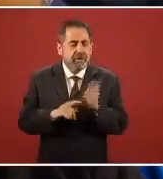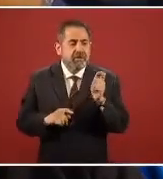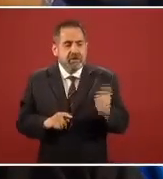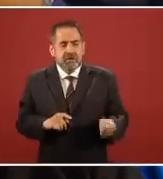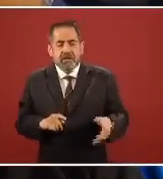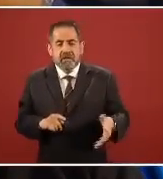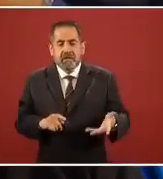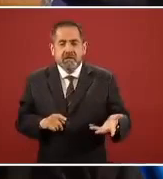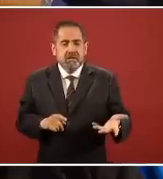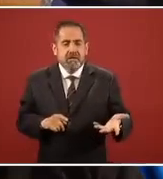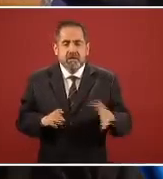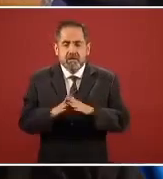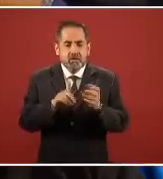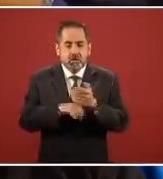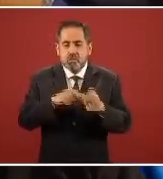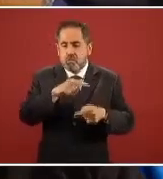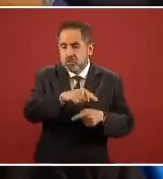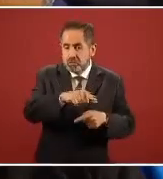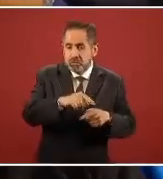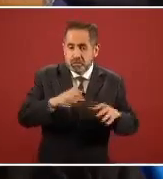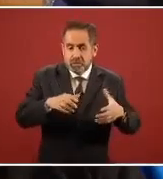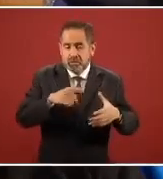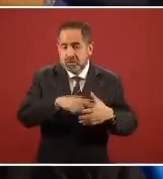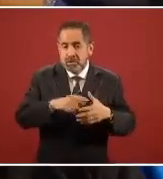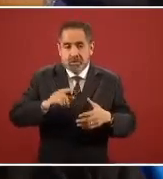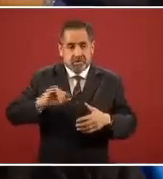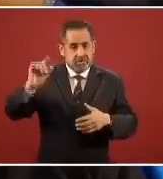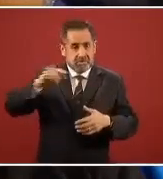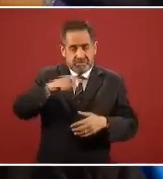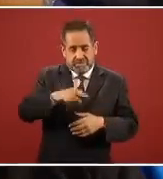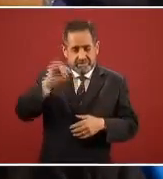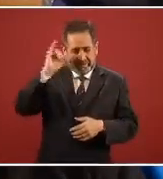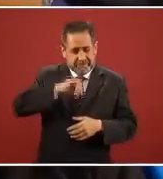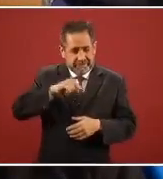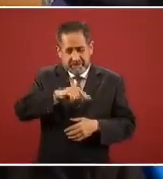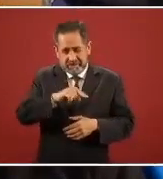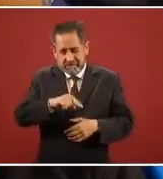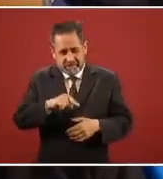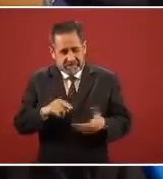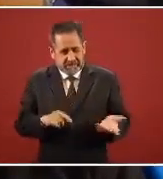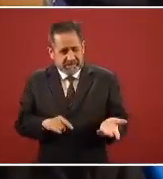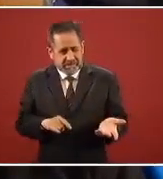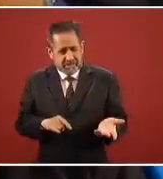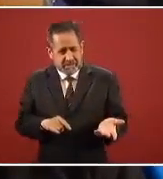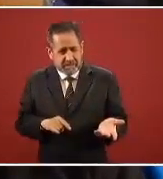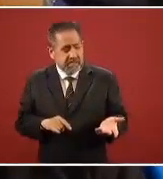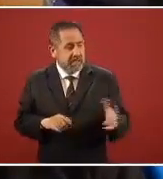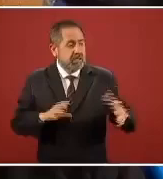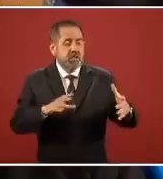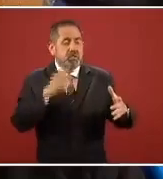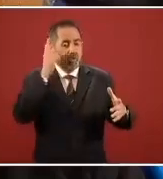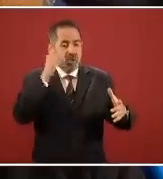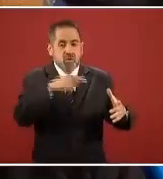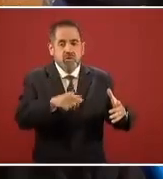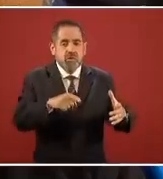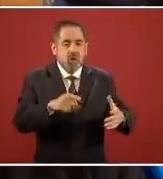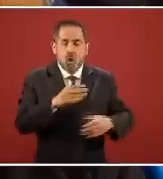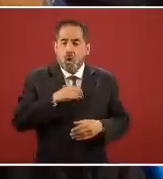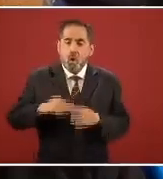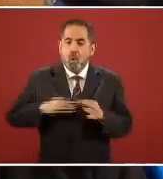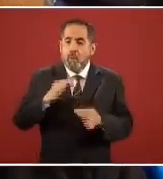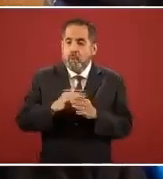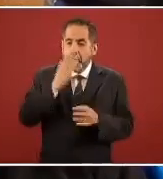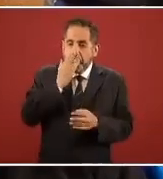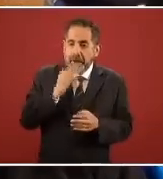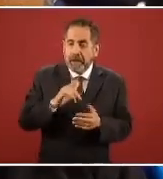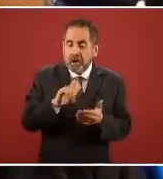realmente los productores agrícolas, los grandes jefes de estos campos, estén cumpliendo